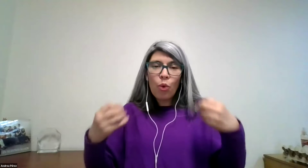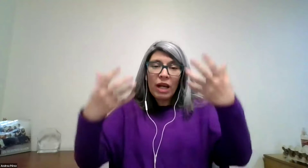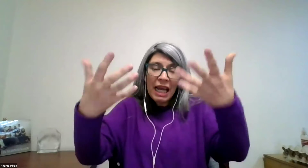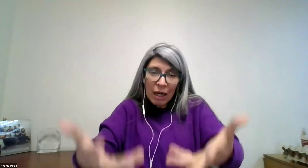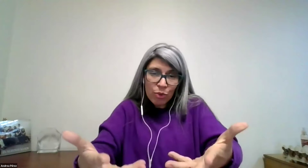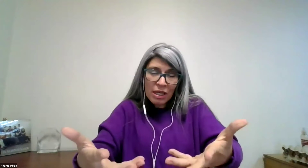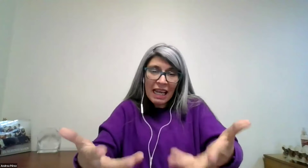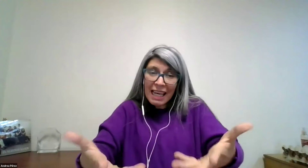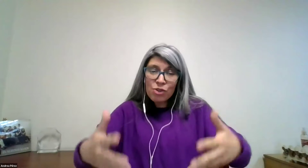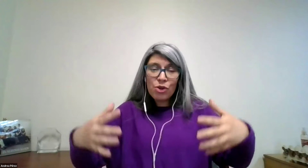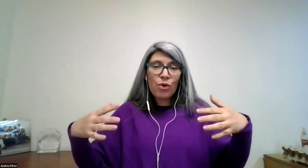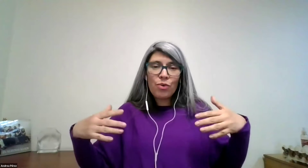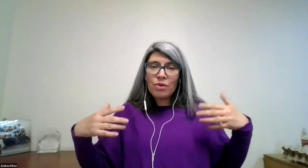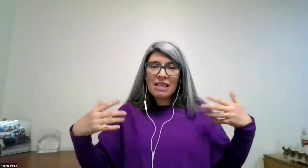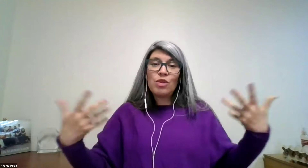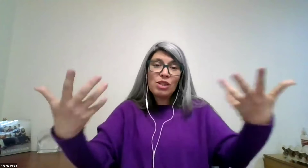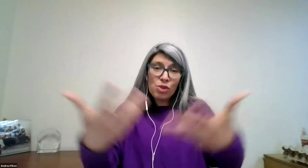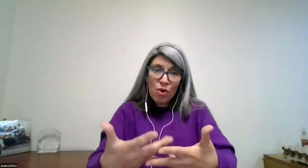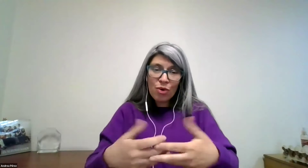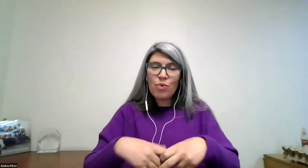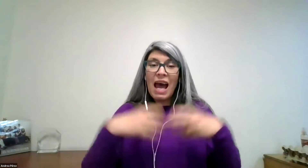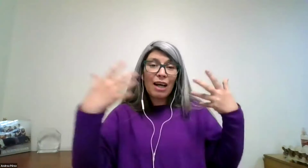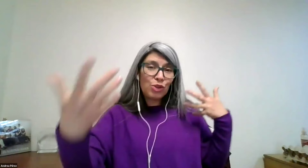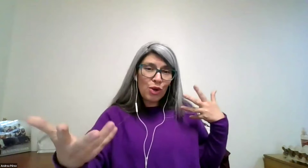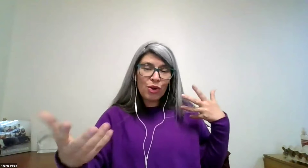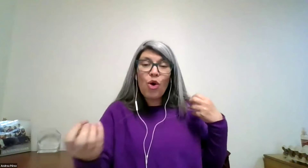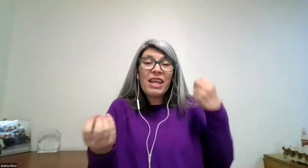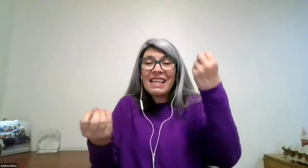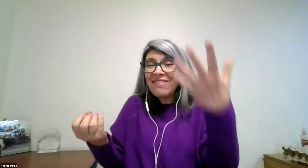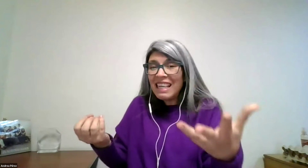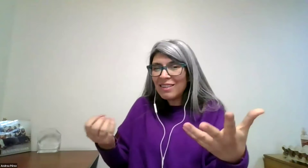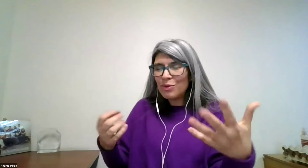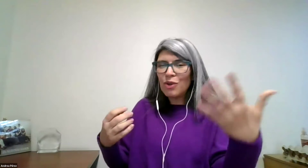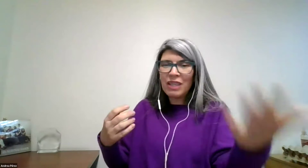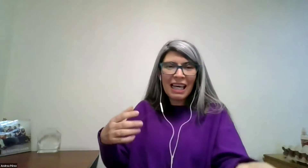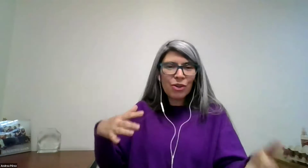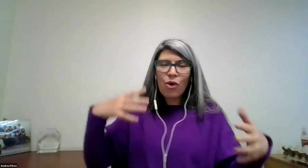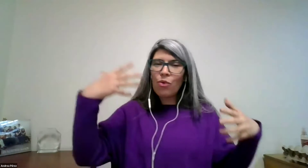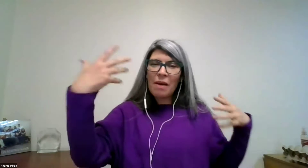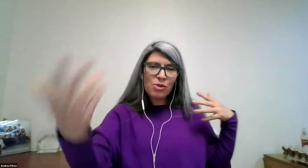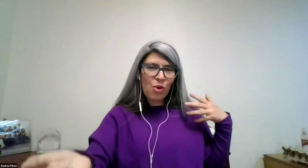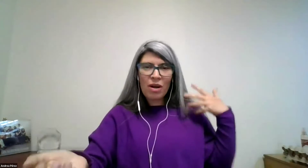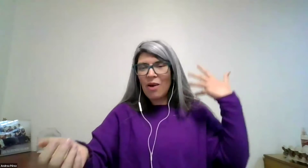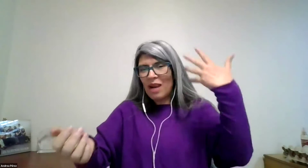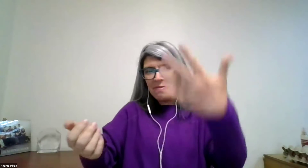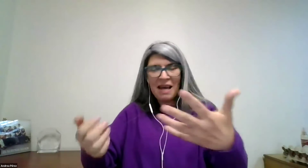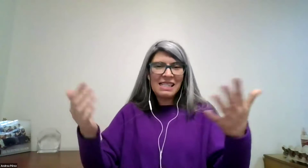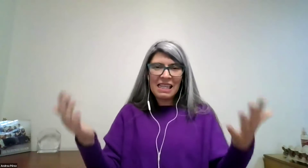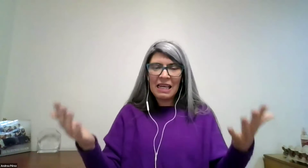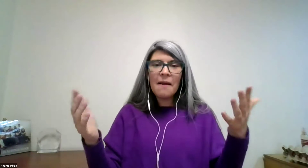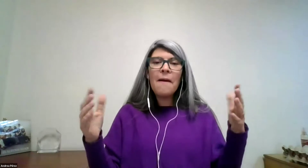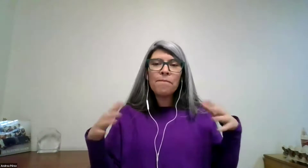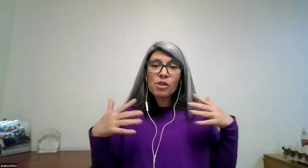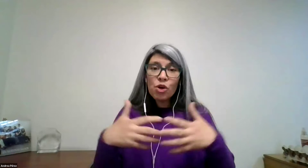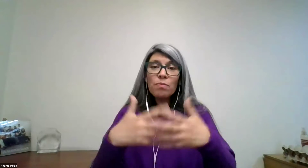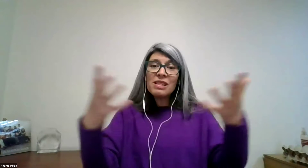significado, un hecho, una situación, una acción o describir un objeto o una persona, un animal,